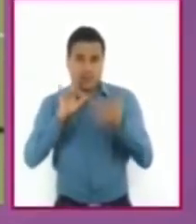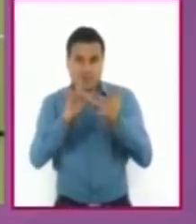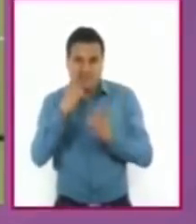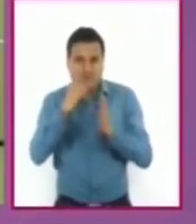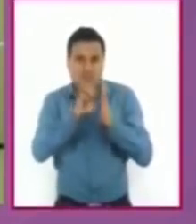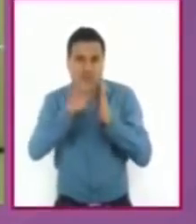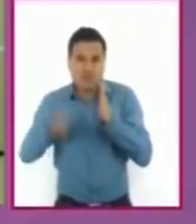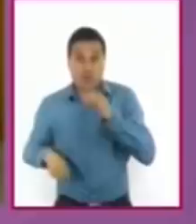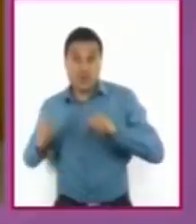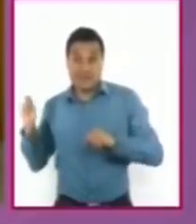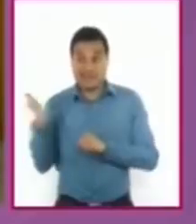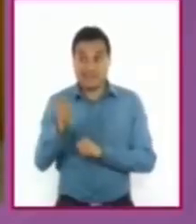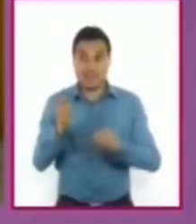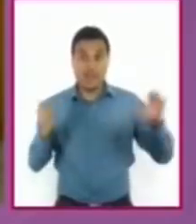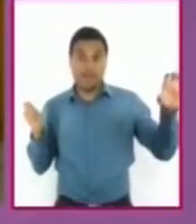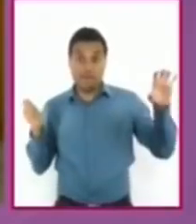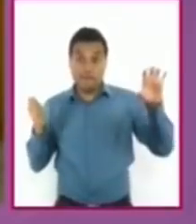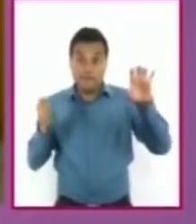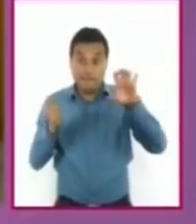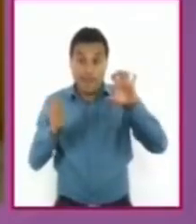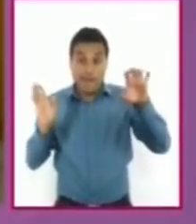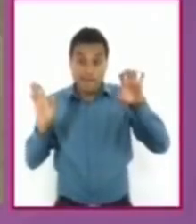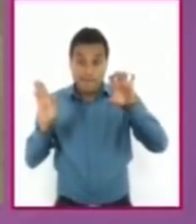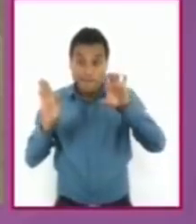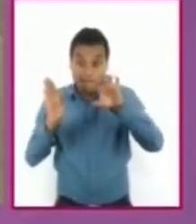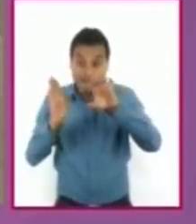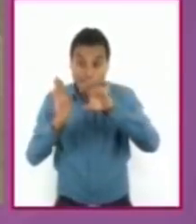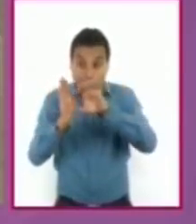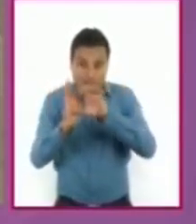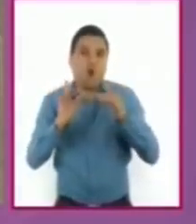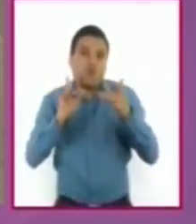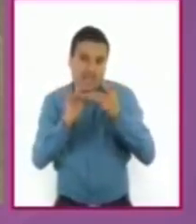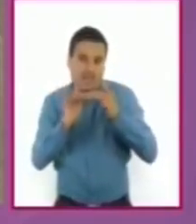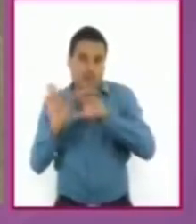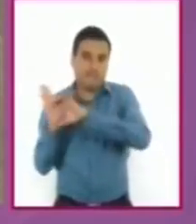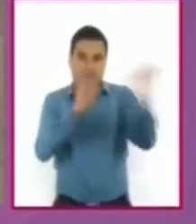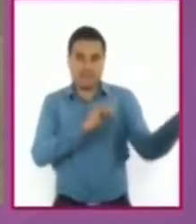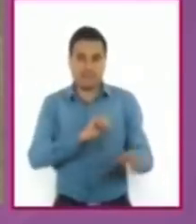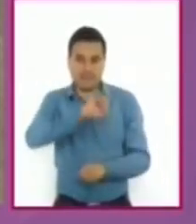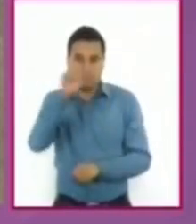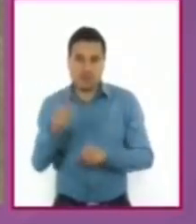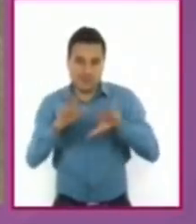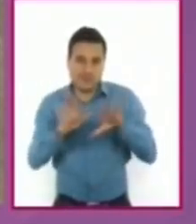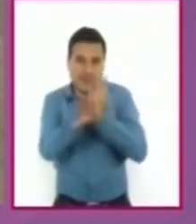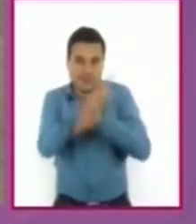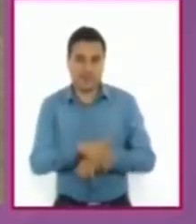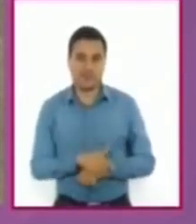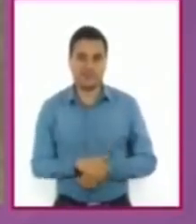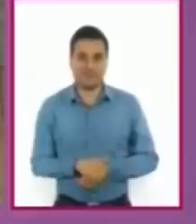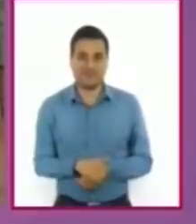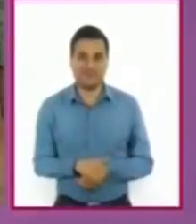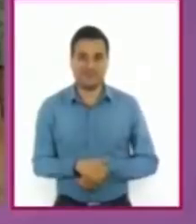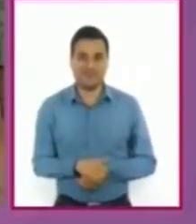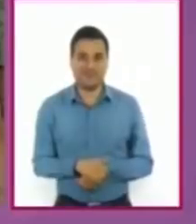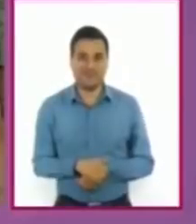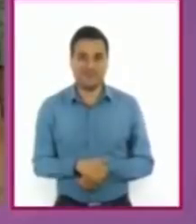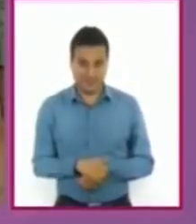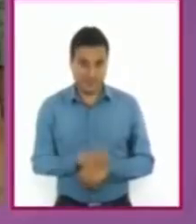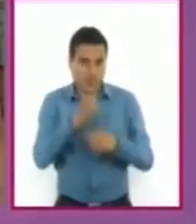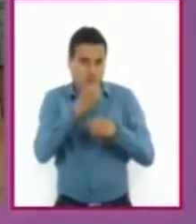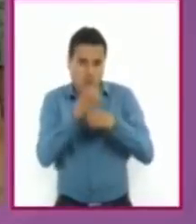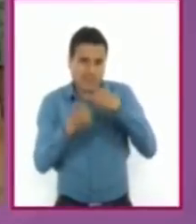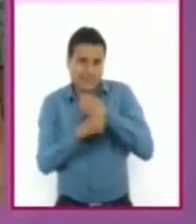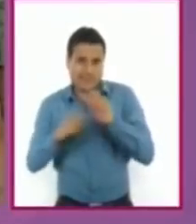raqueta. Ambos cuerpos sufren una deformación a consecuencia de la fuerza de contacto. Los